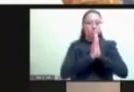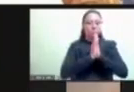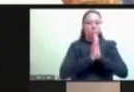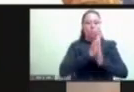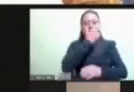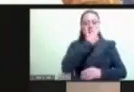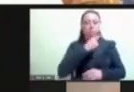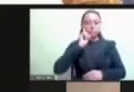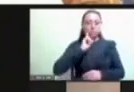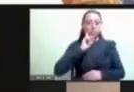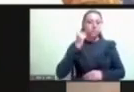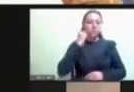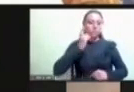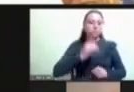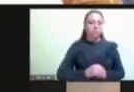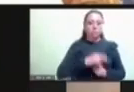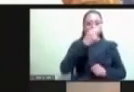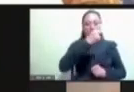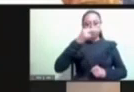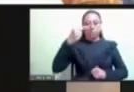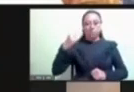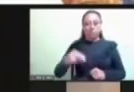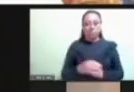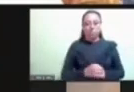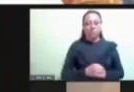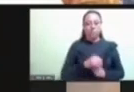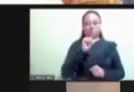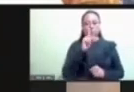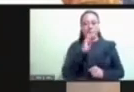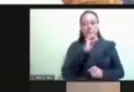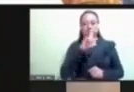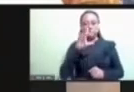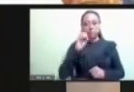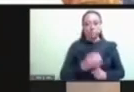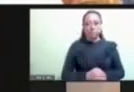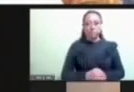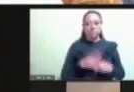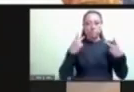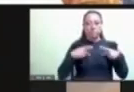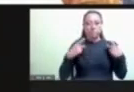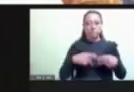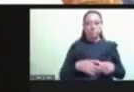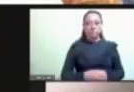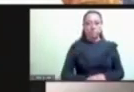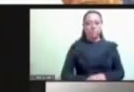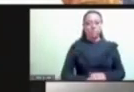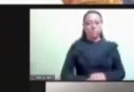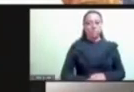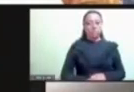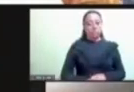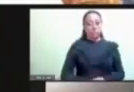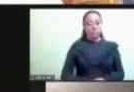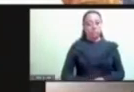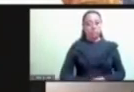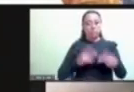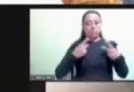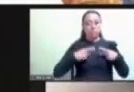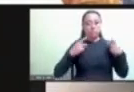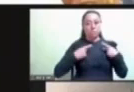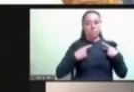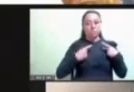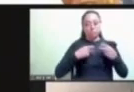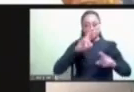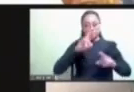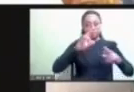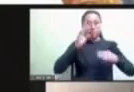diputadas y diputados con su nombre, su apellido. Son personas y tienen dignidad las